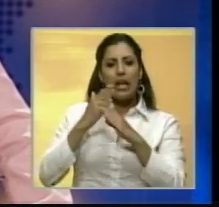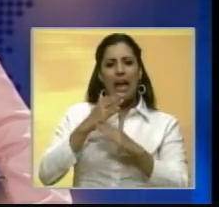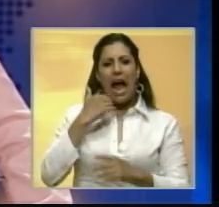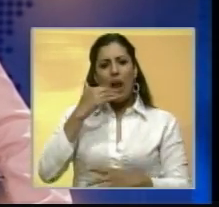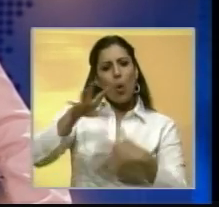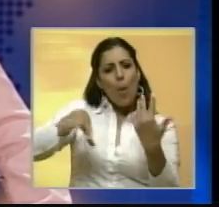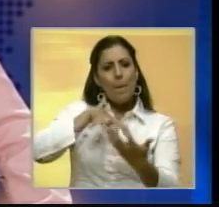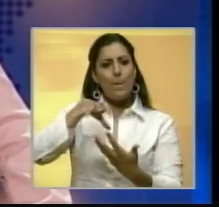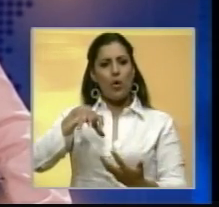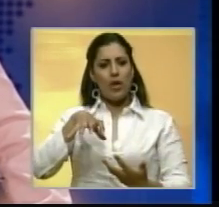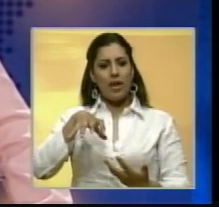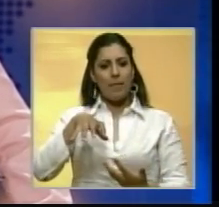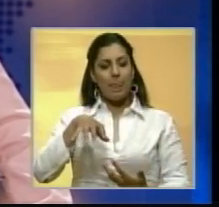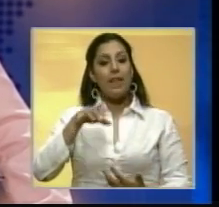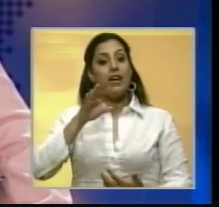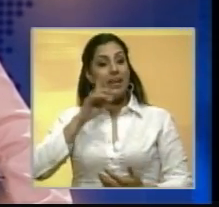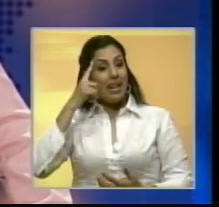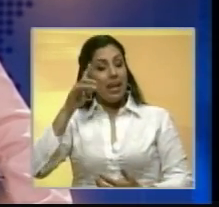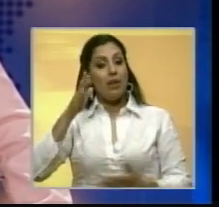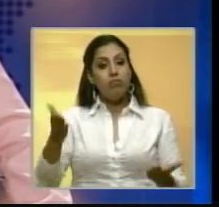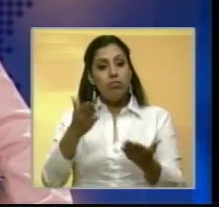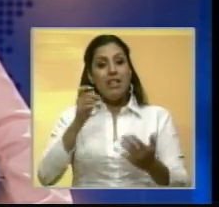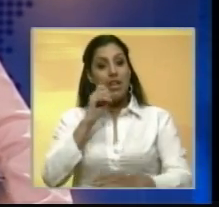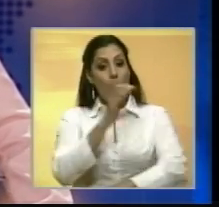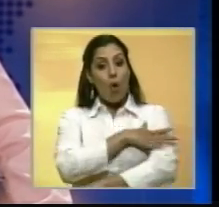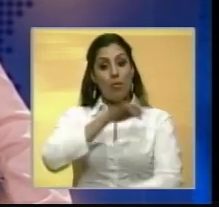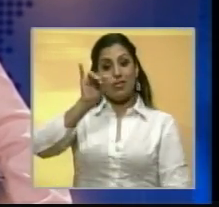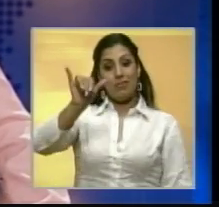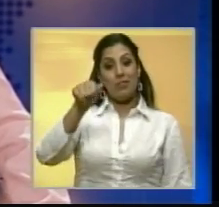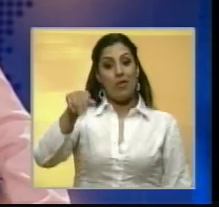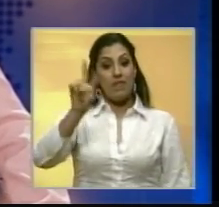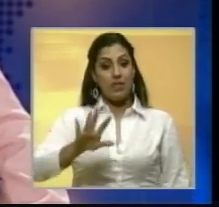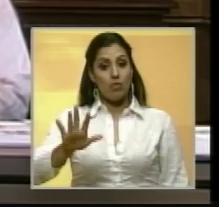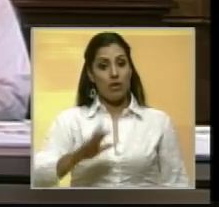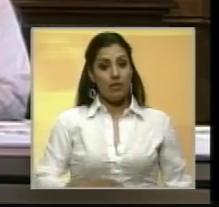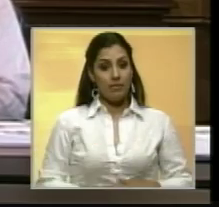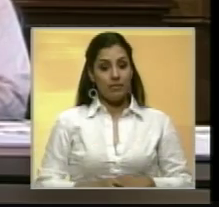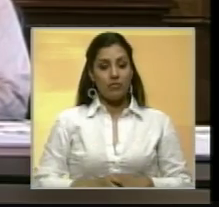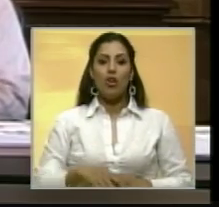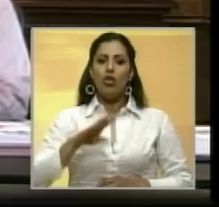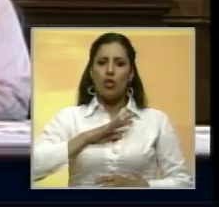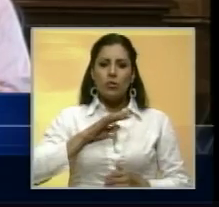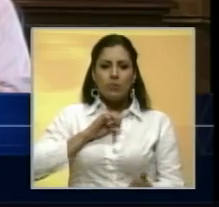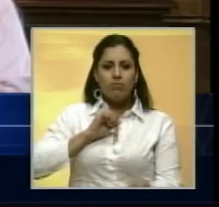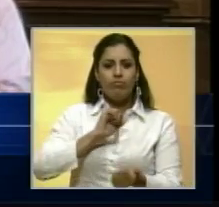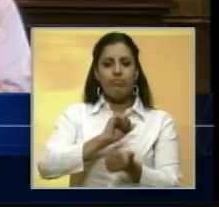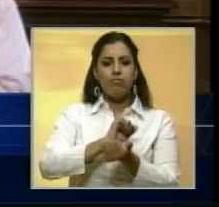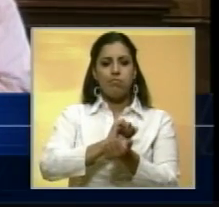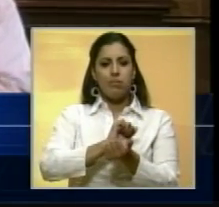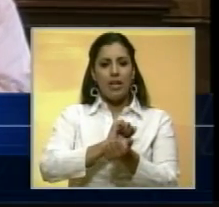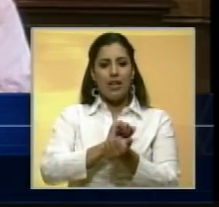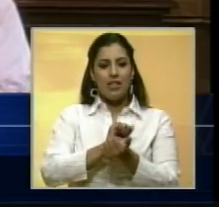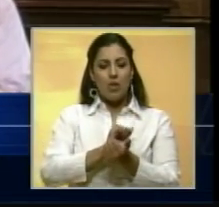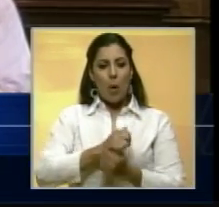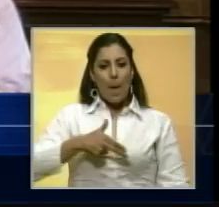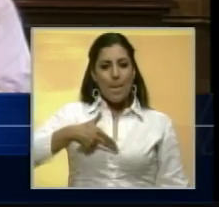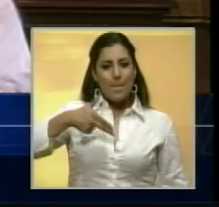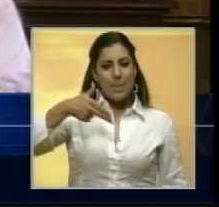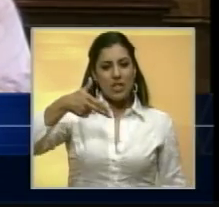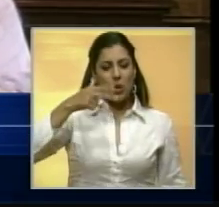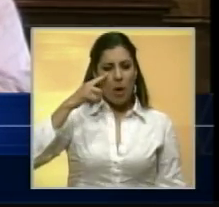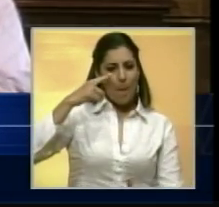de desestabilización que a su juicio promueve la oposición venezolana. Hemos capturado